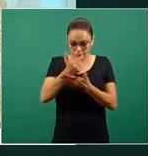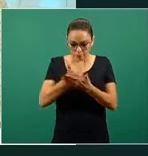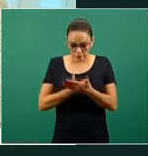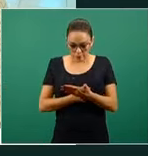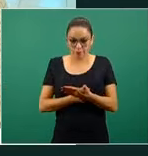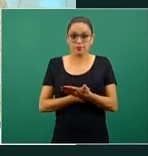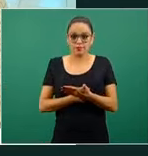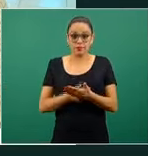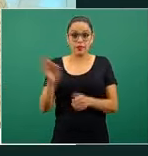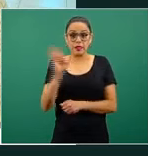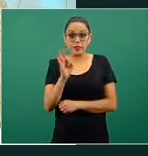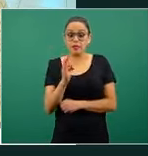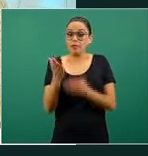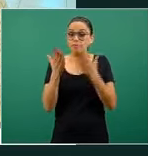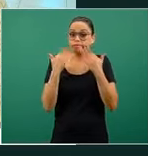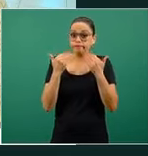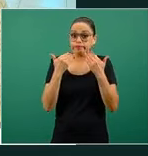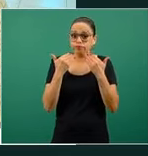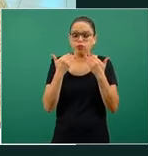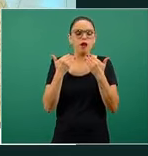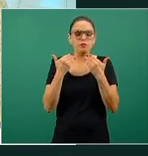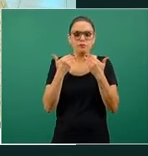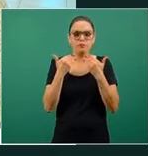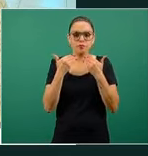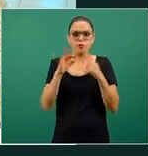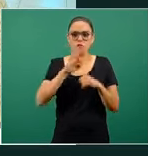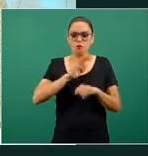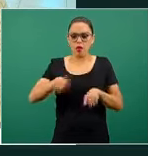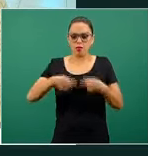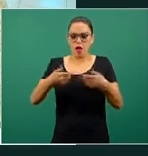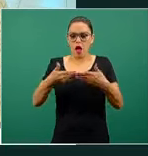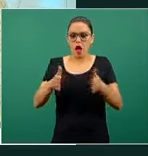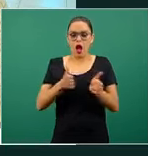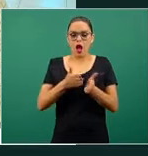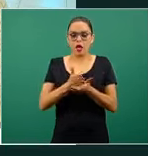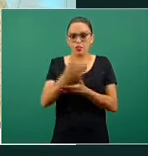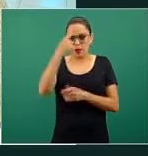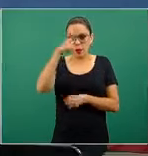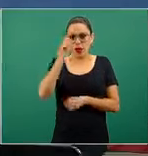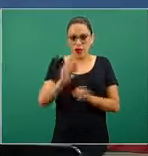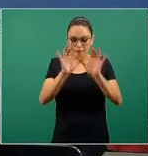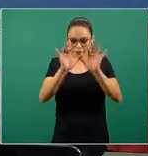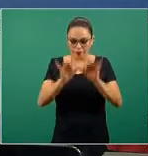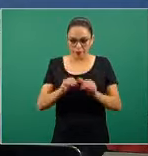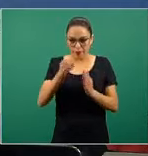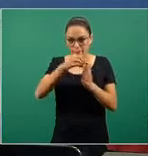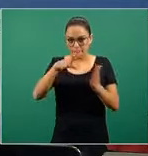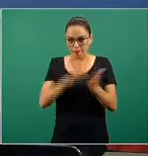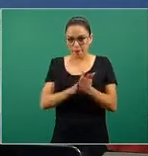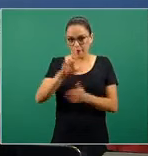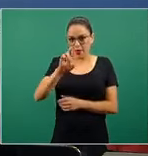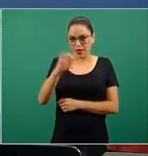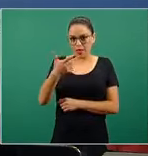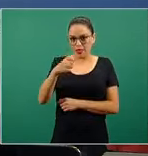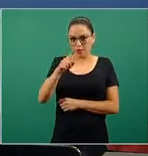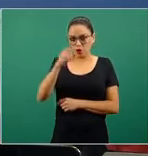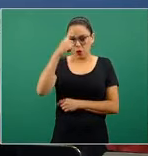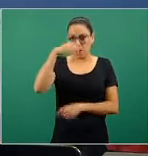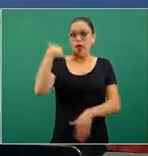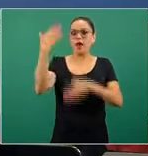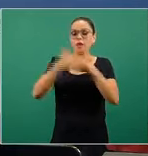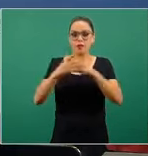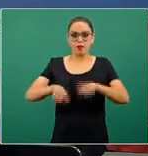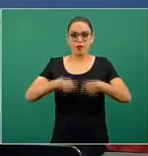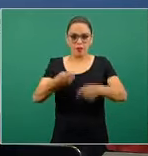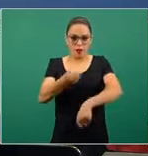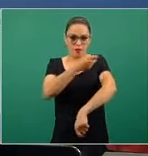padrón, y si no lo estaba, entonces podría tener acceso a su registro y entonces ser programado. Obviamente esto cambia de localidad en localidad